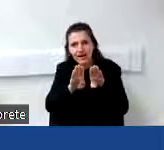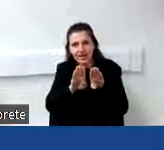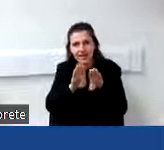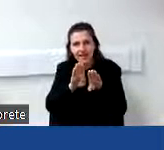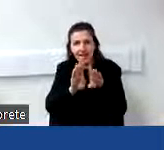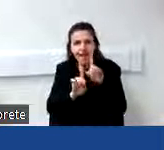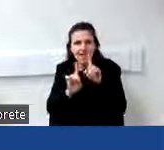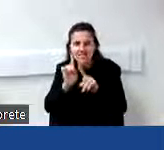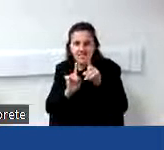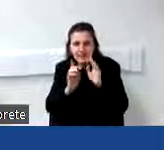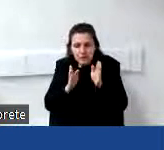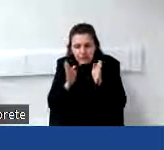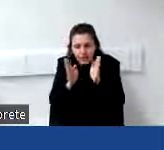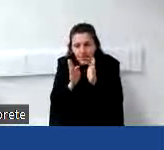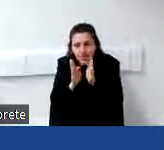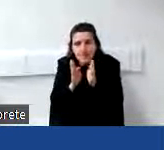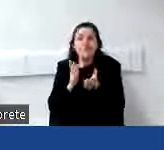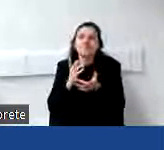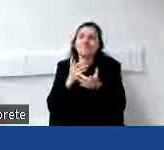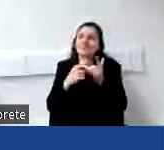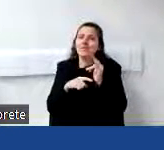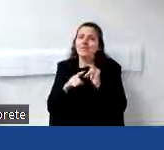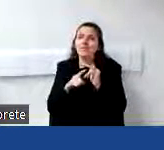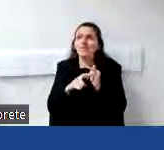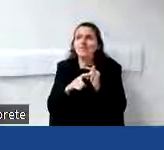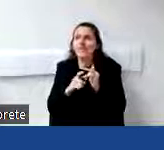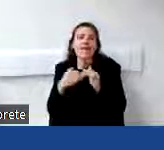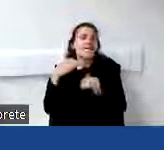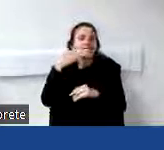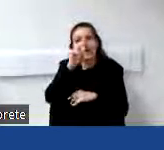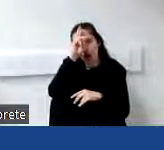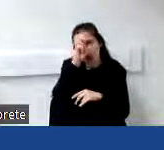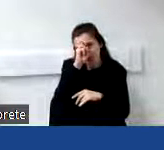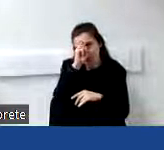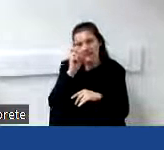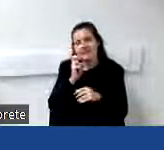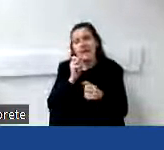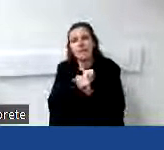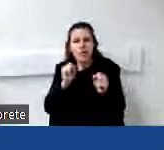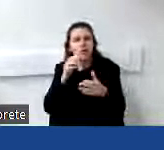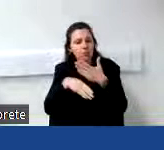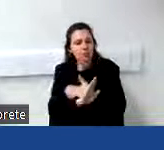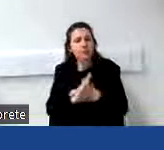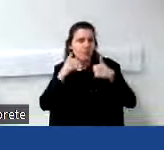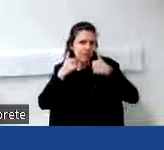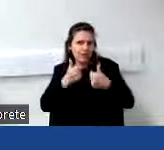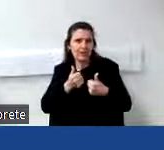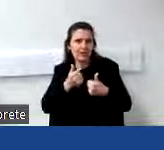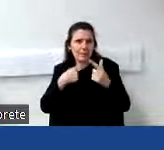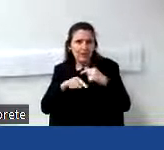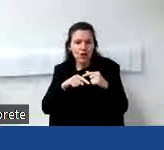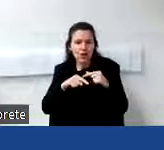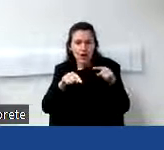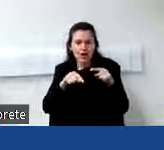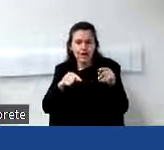ingresar a un centro de salud, pero después no puedas ingresar al consultorio. Entonces, bueno, las puertas que son muy estrechas, o que no contemplan la seguridad,